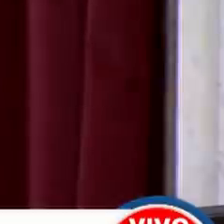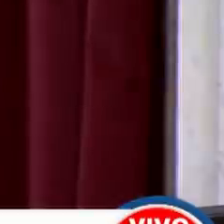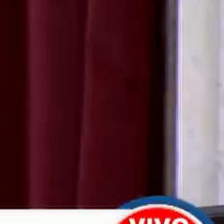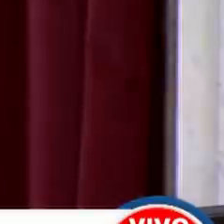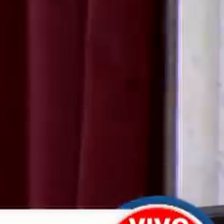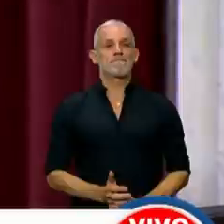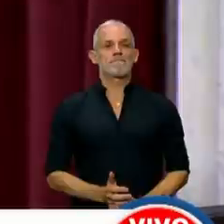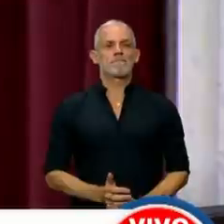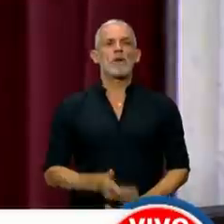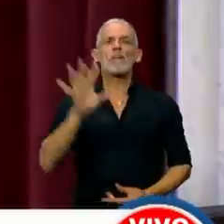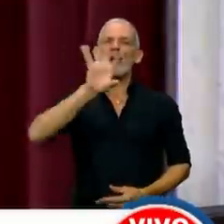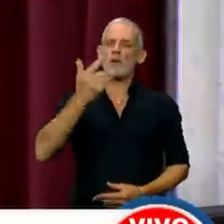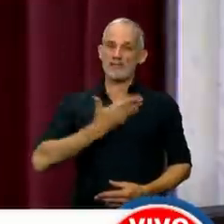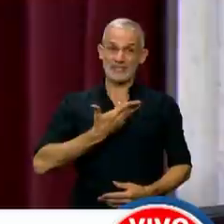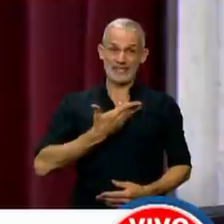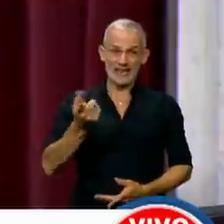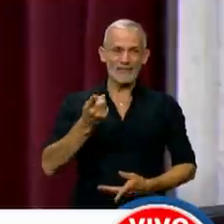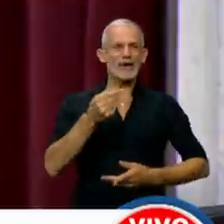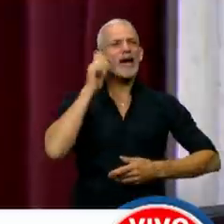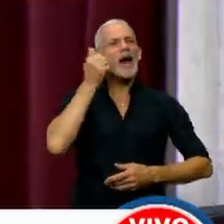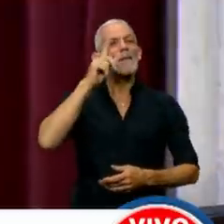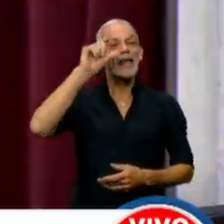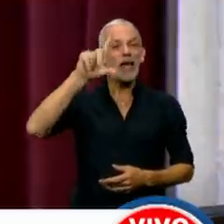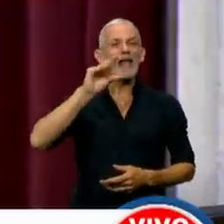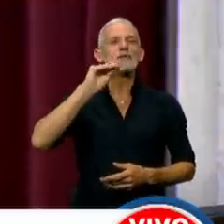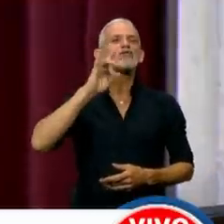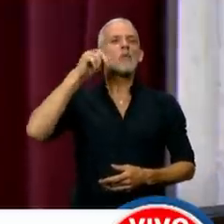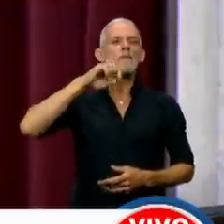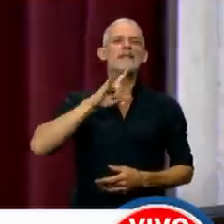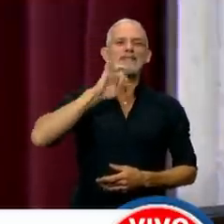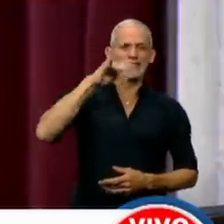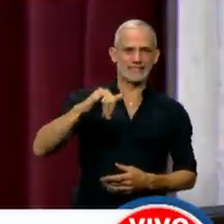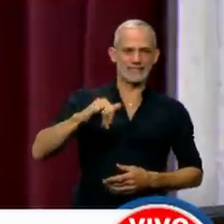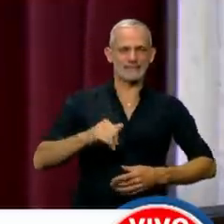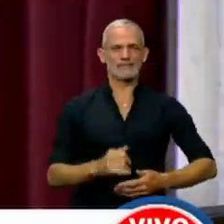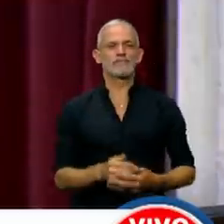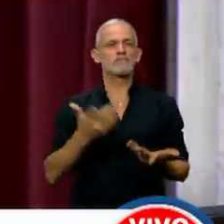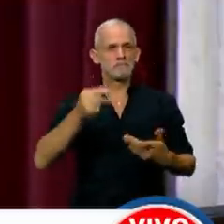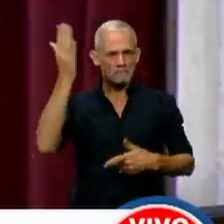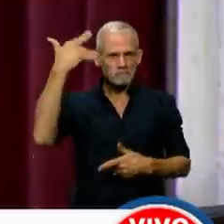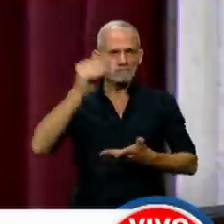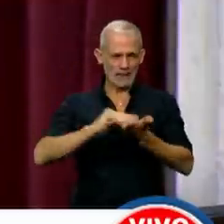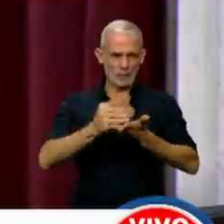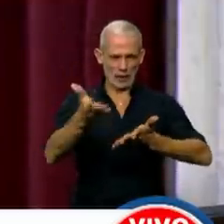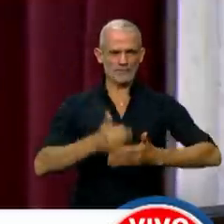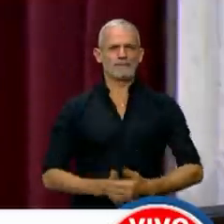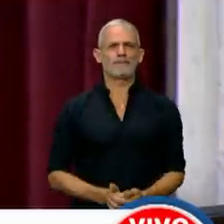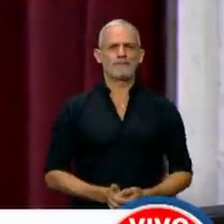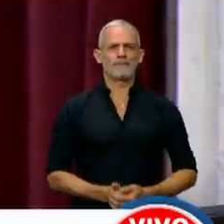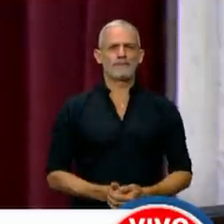por la provincia de santa fe gabriel chumpitáz tiene la palabra deportados